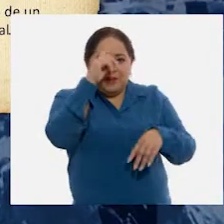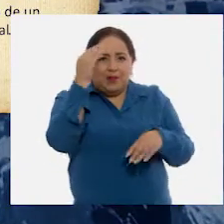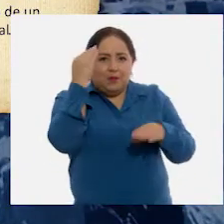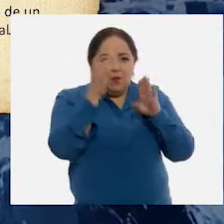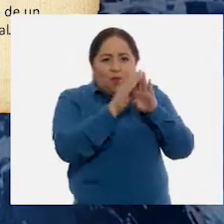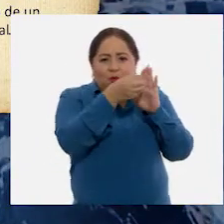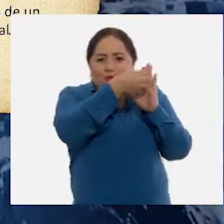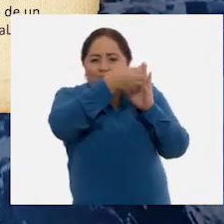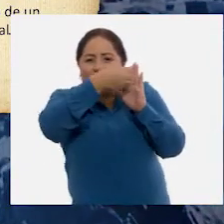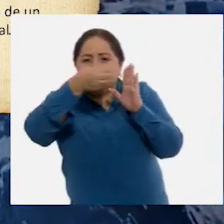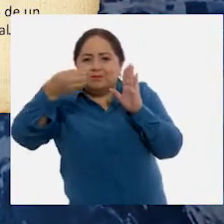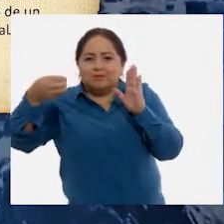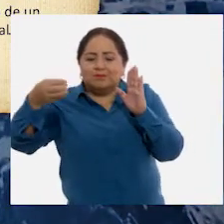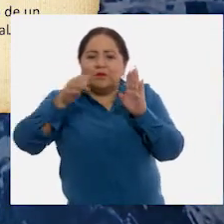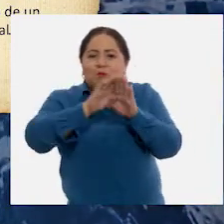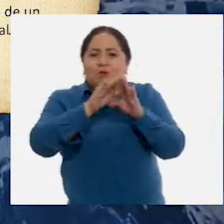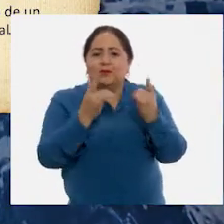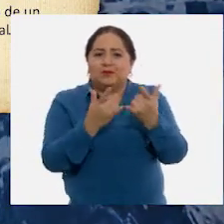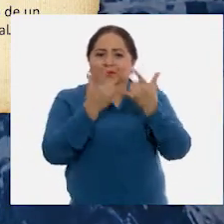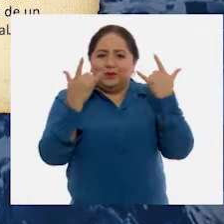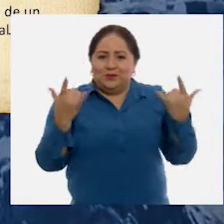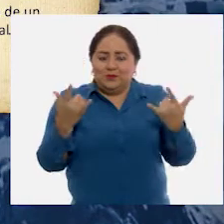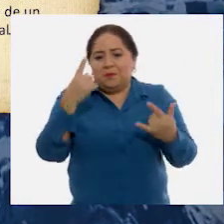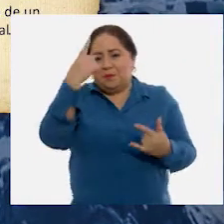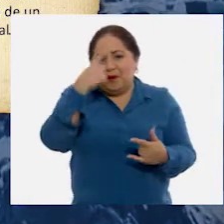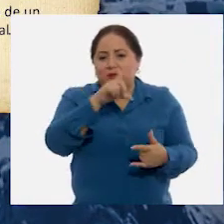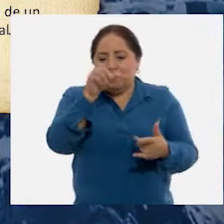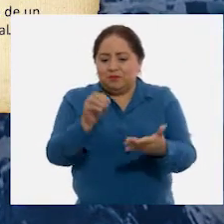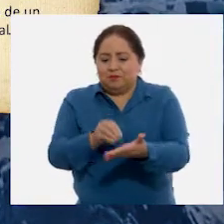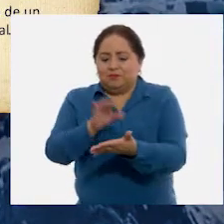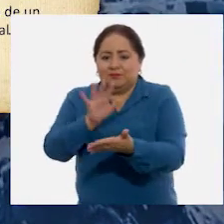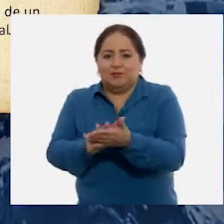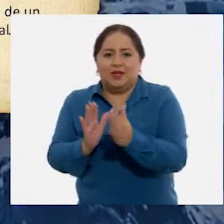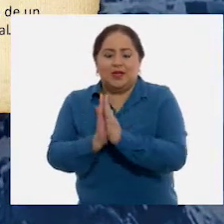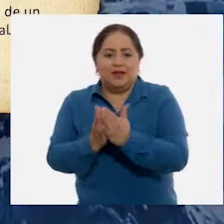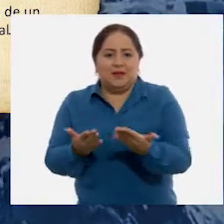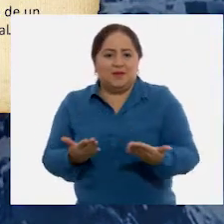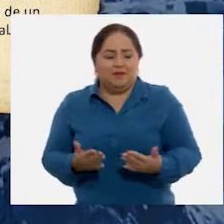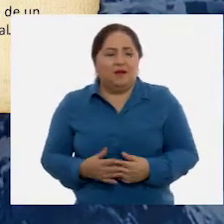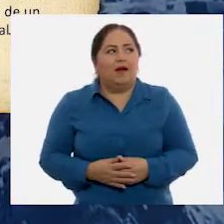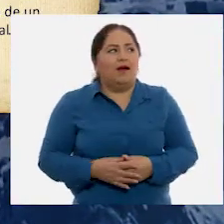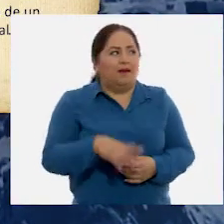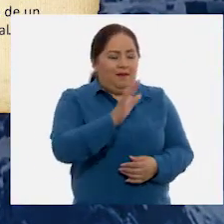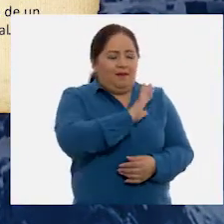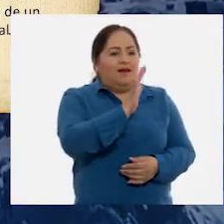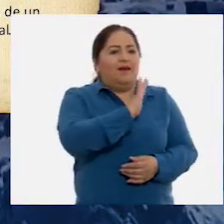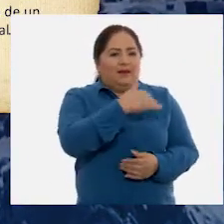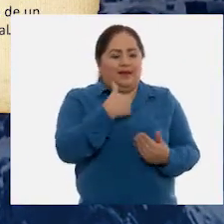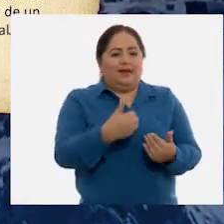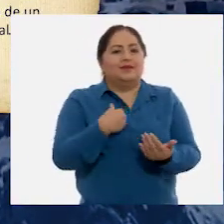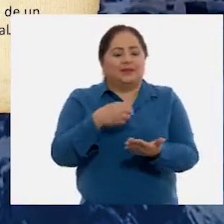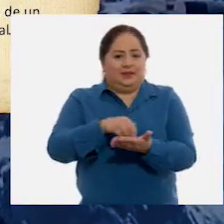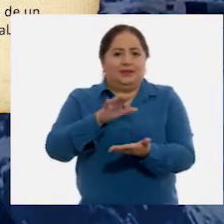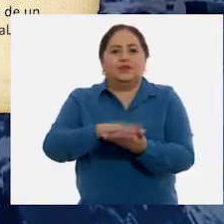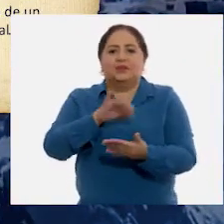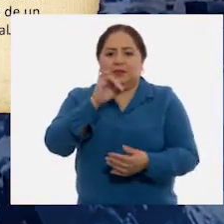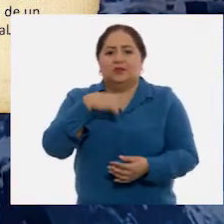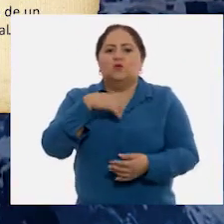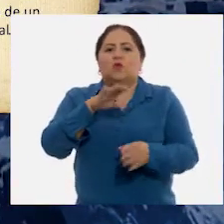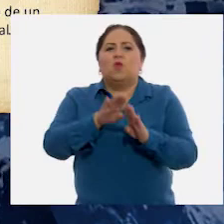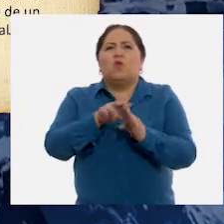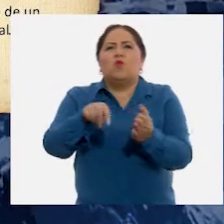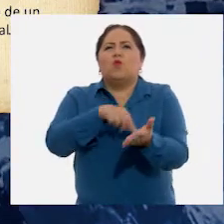tiempo como las trabajadas en historia para ilustrar nuestro relato. Yo ya tomé nota, Gaby. Voy a indagar